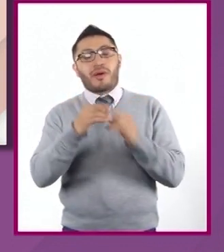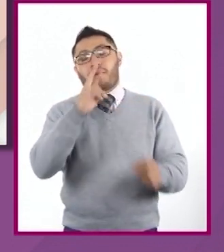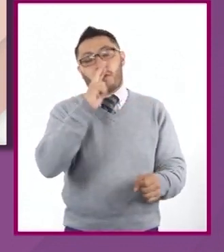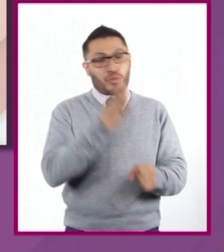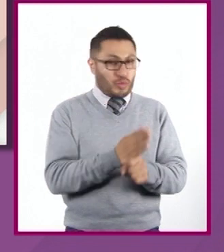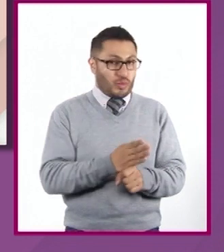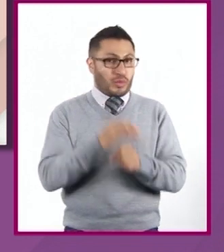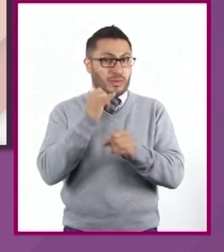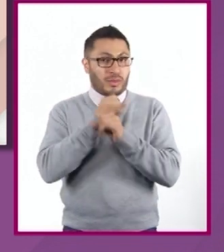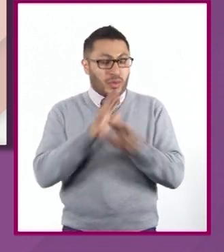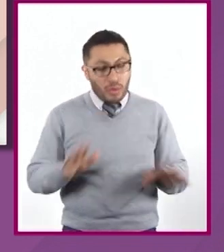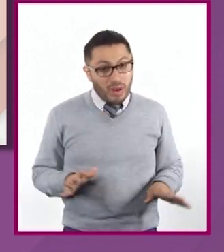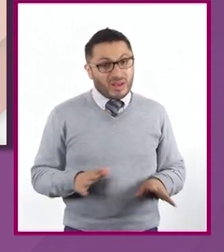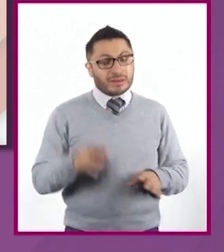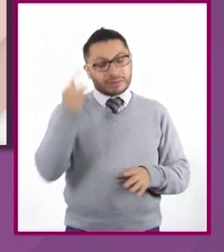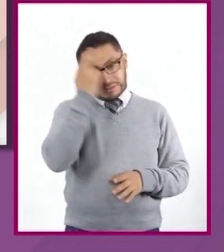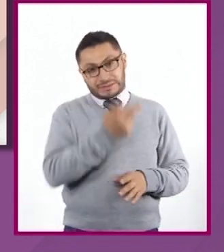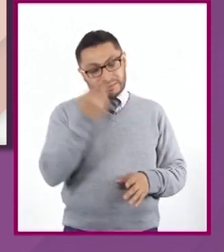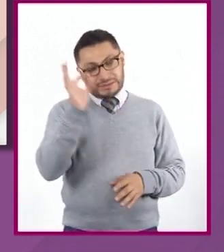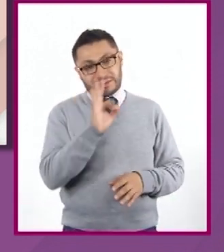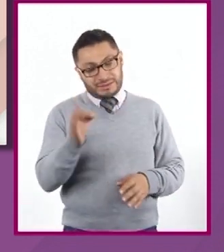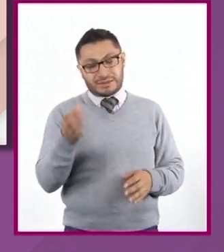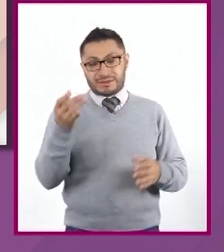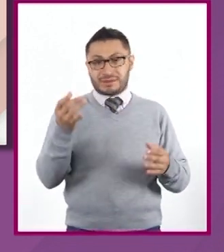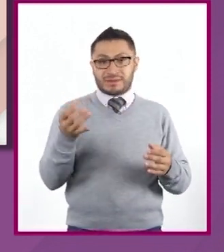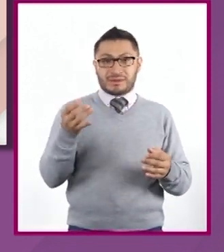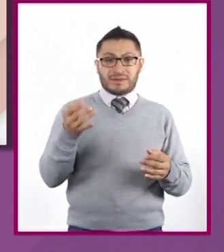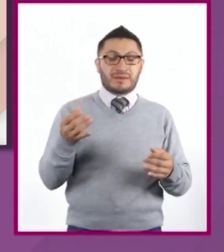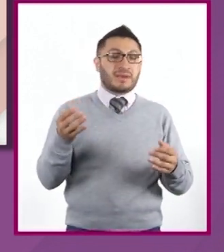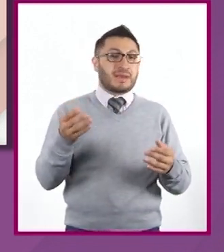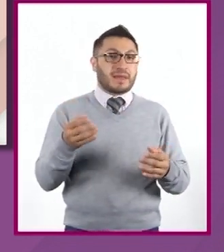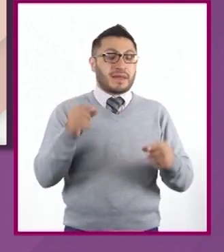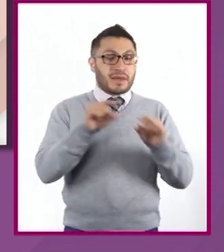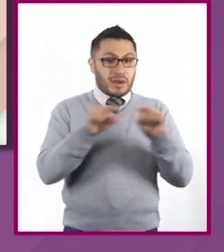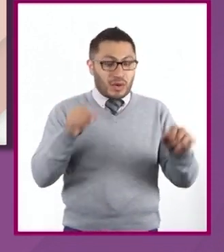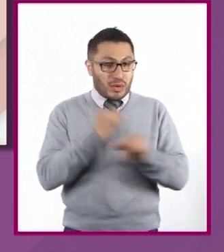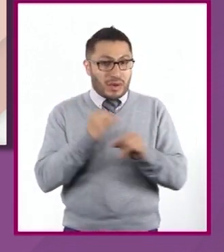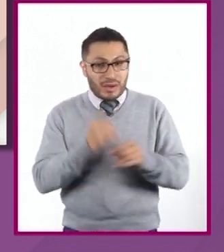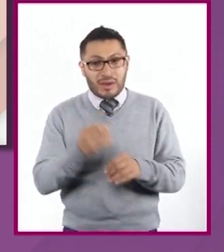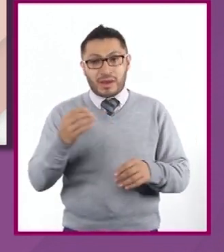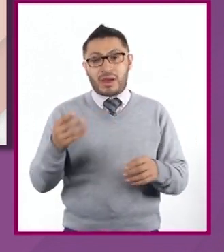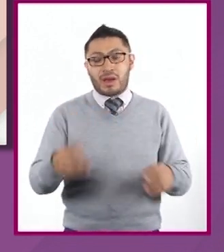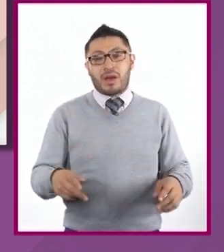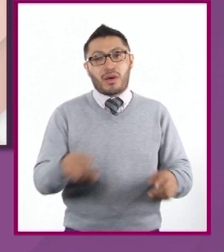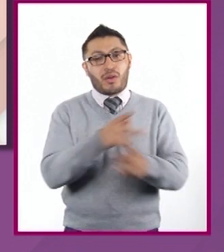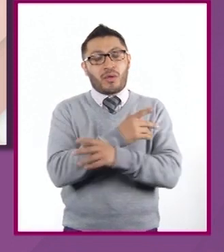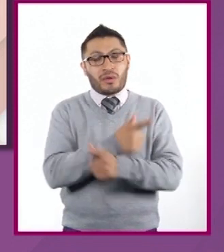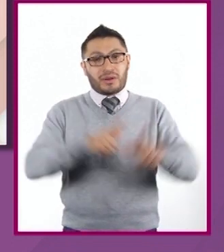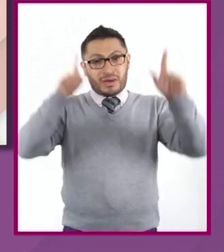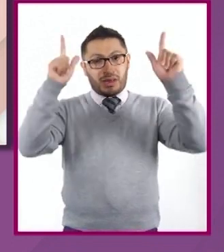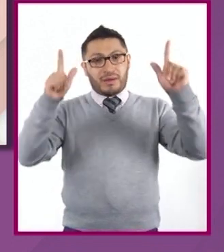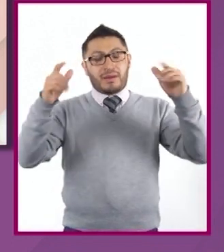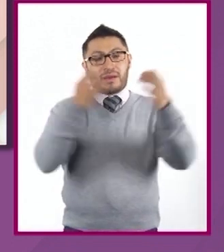responsable, revisar si la página es comercial, educativa o